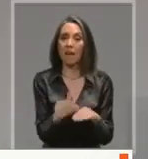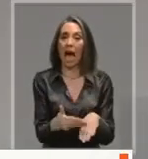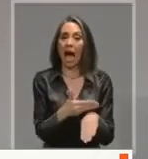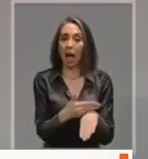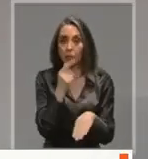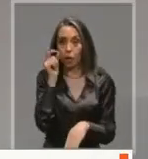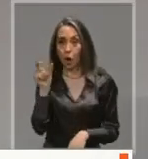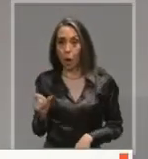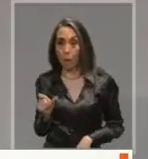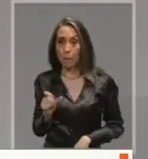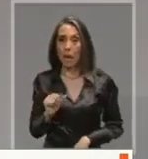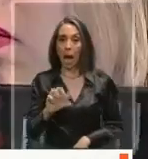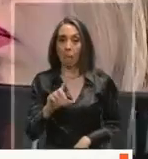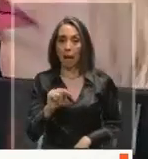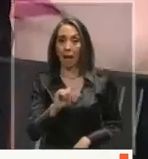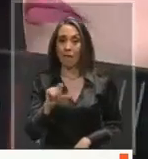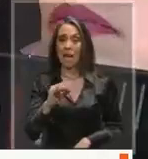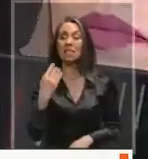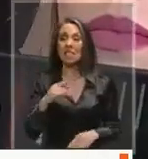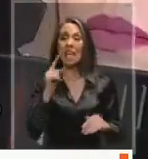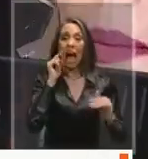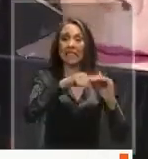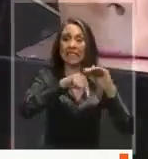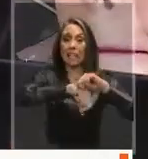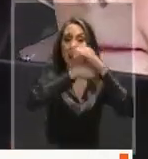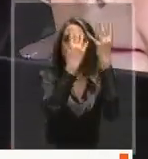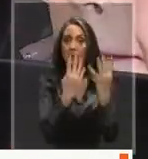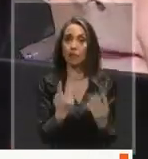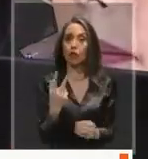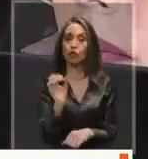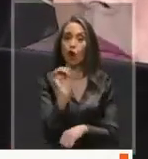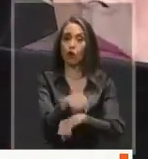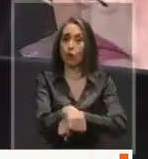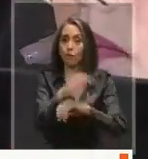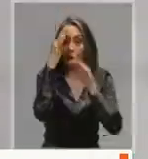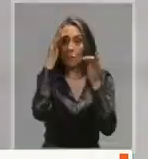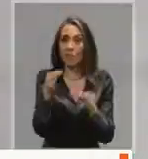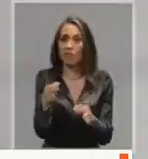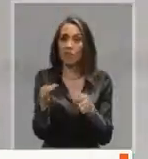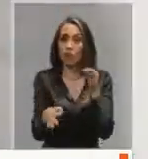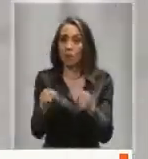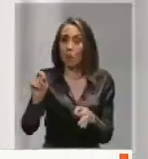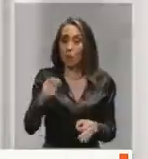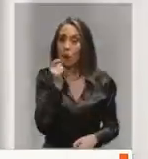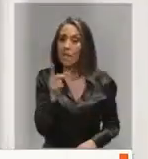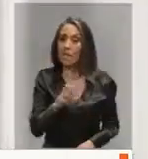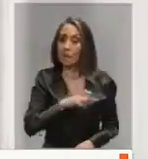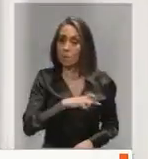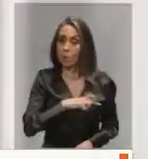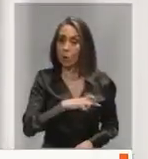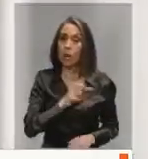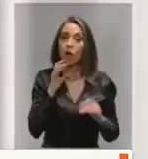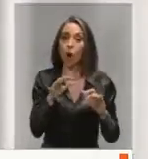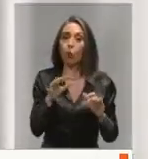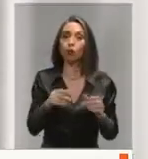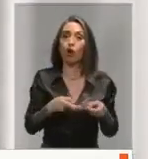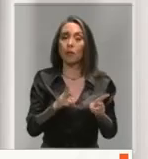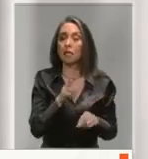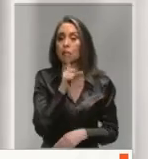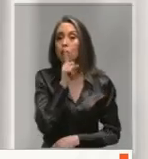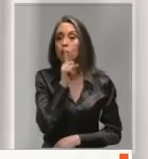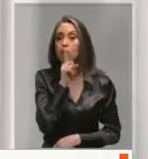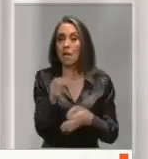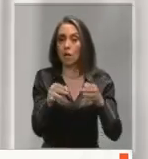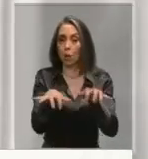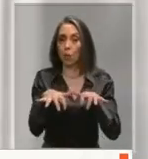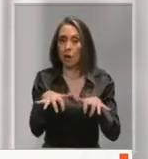autor, porque ya está preso. No estamos conformes con la decisión del tribunal. El imputado hizo uso de su derecho a guardar silencio.